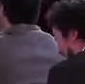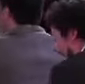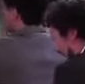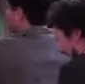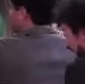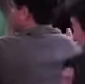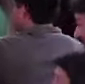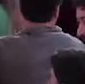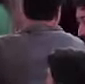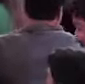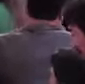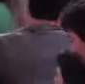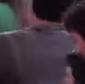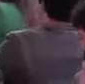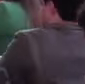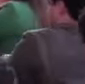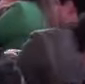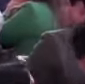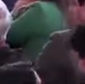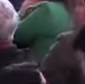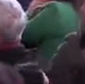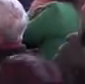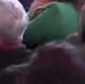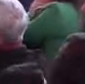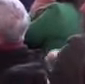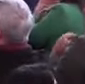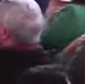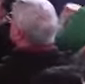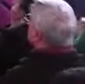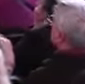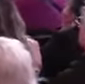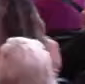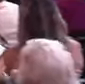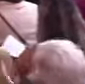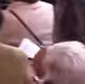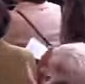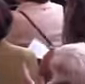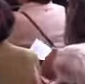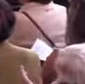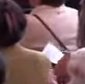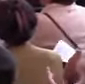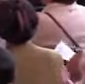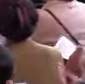A la jefa de la Unidad Regional de la Subdere, Jen Adasme.